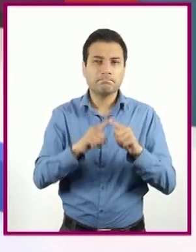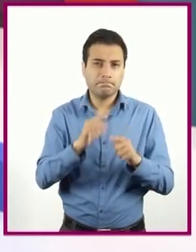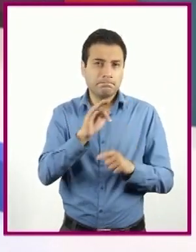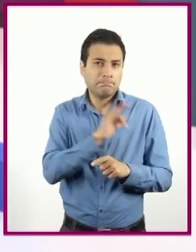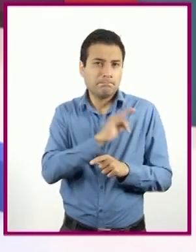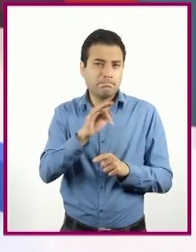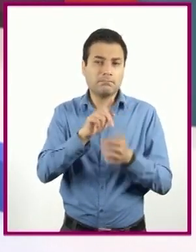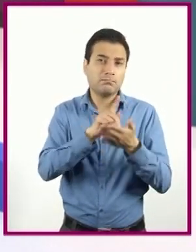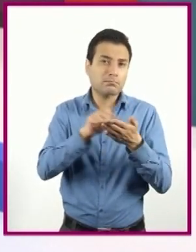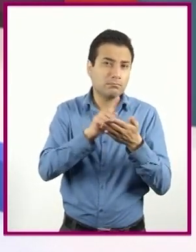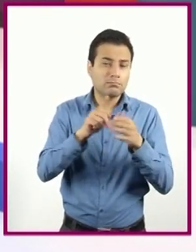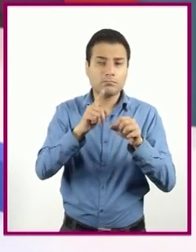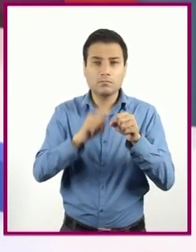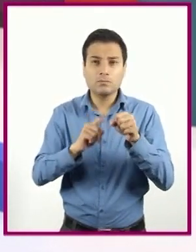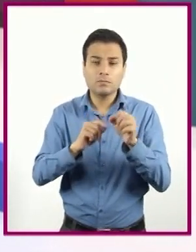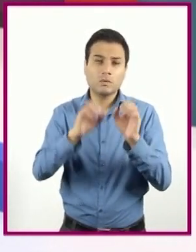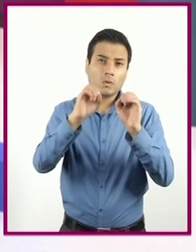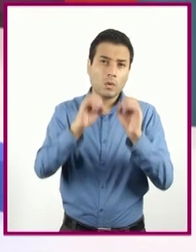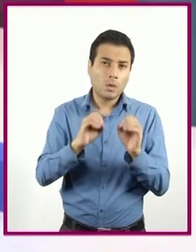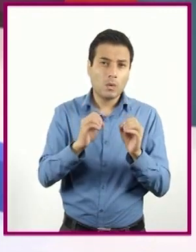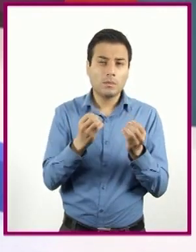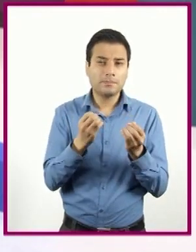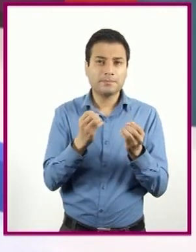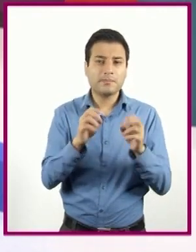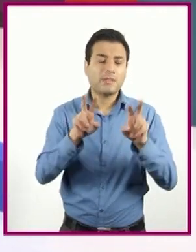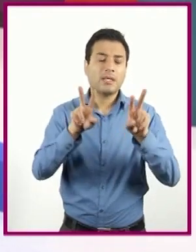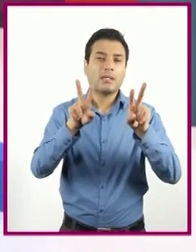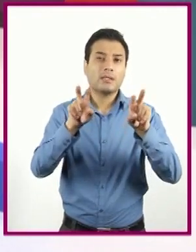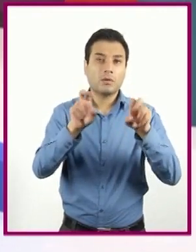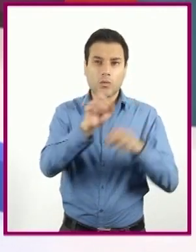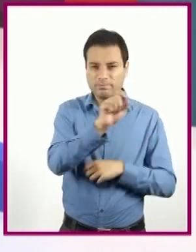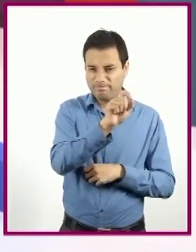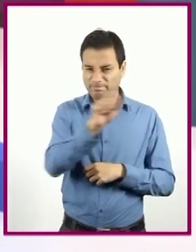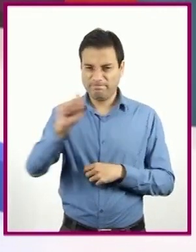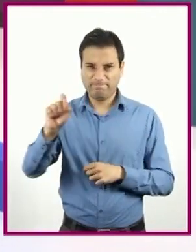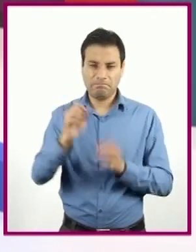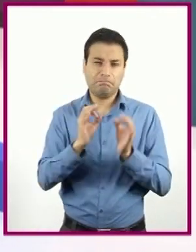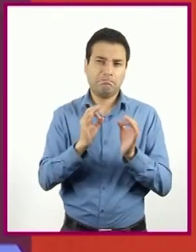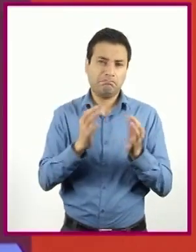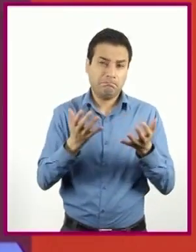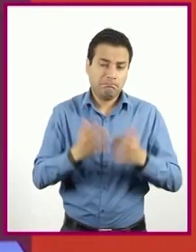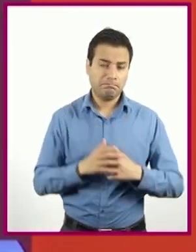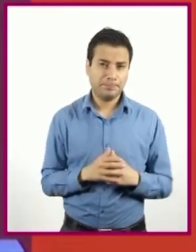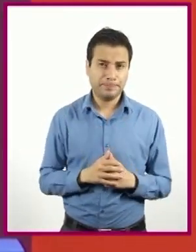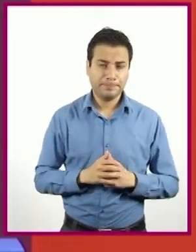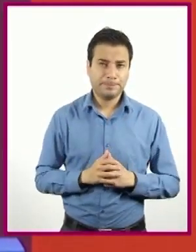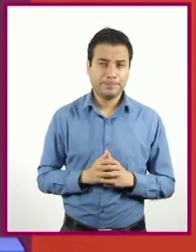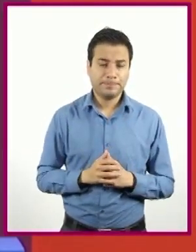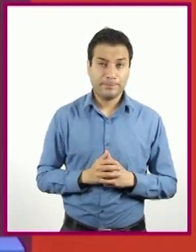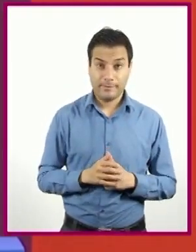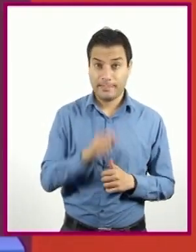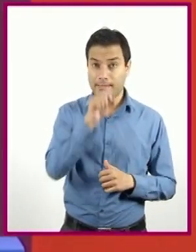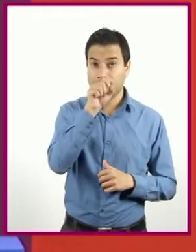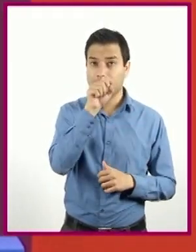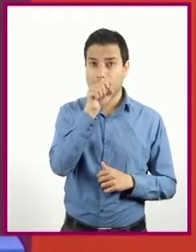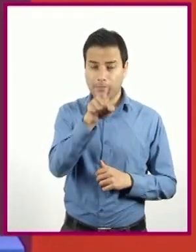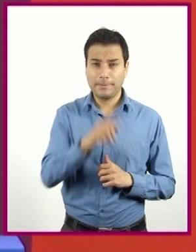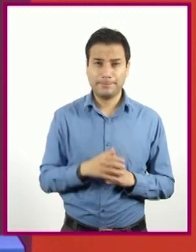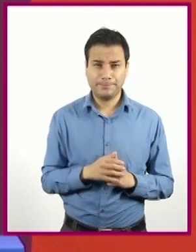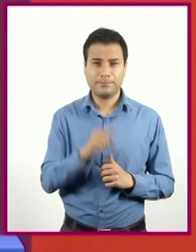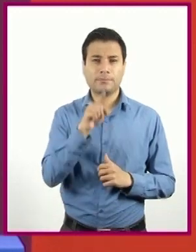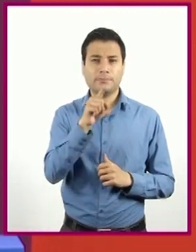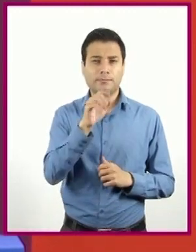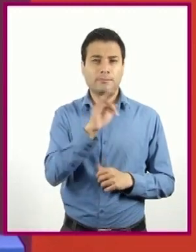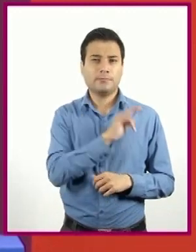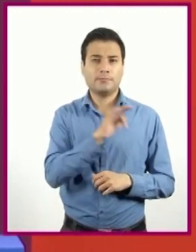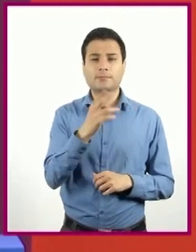plumas de colores o bien subrayar el título para destacar la tipografía. Asimismo, pueden usar la